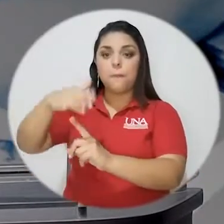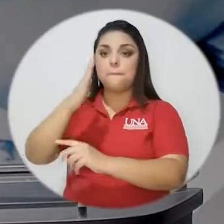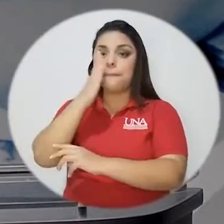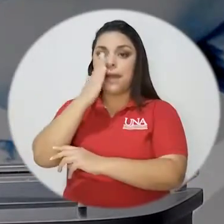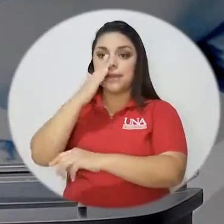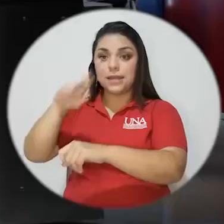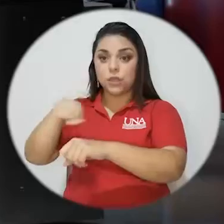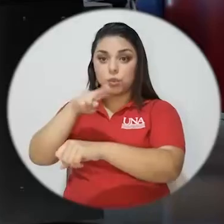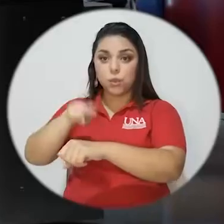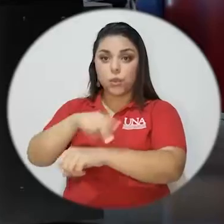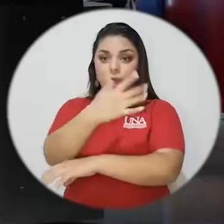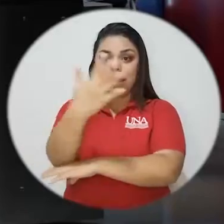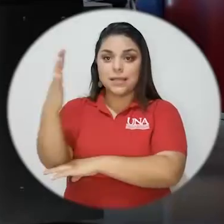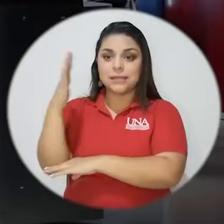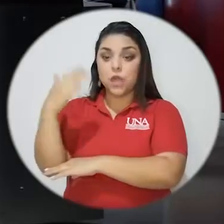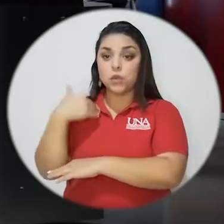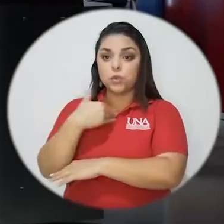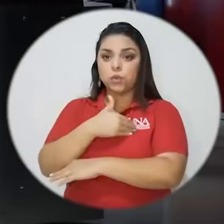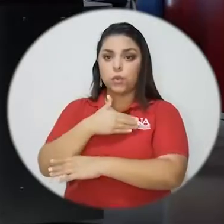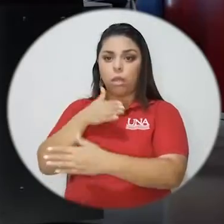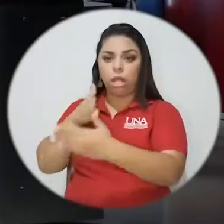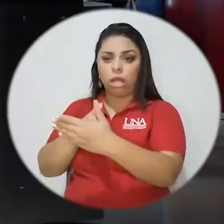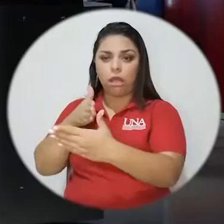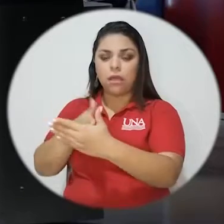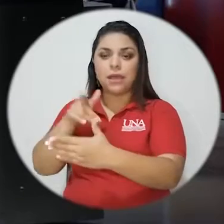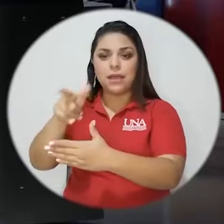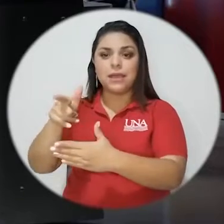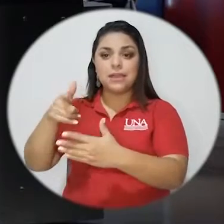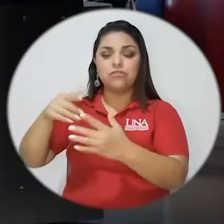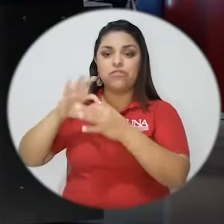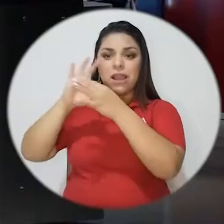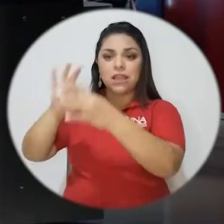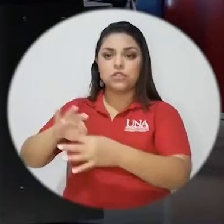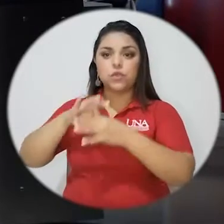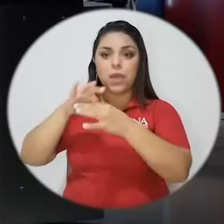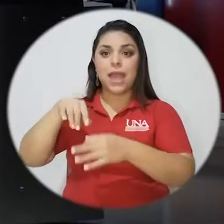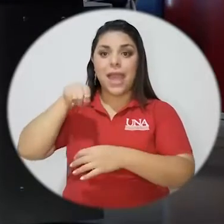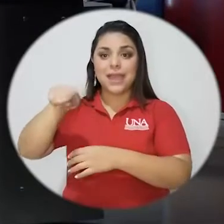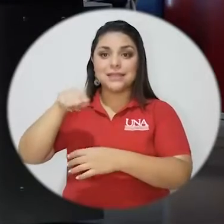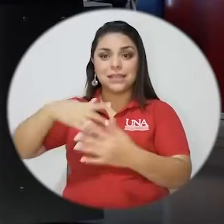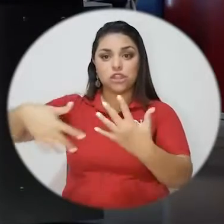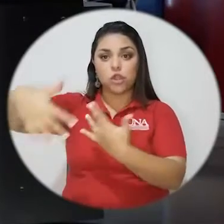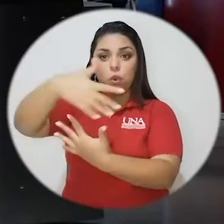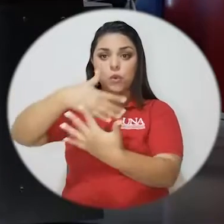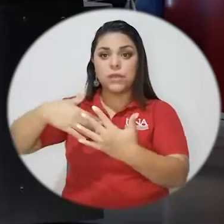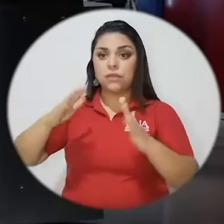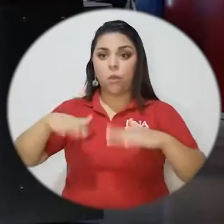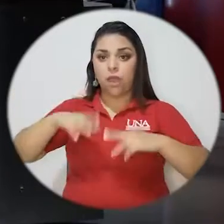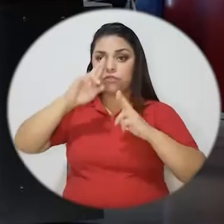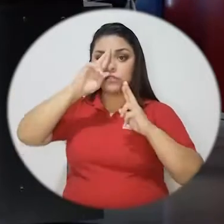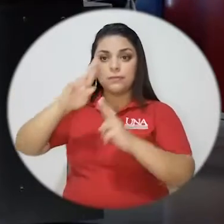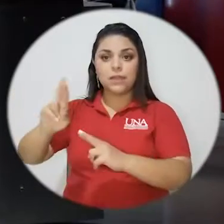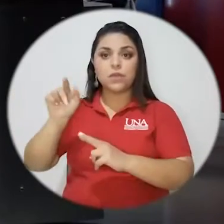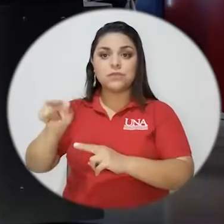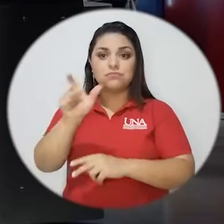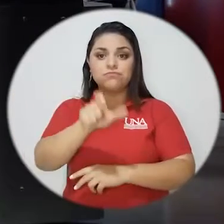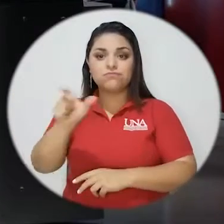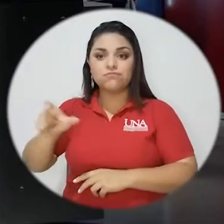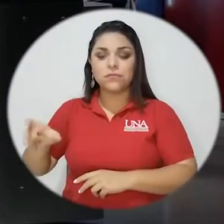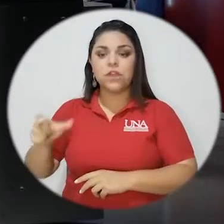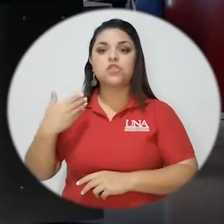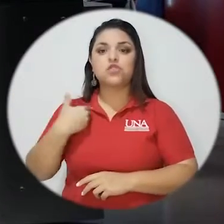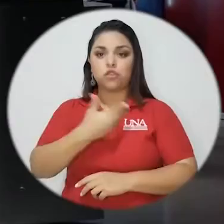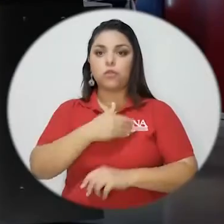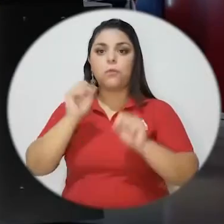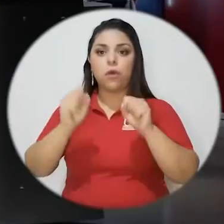naturaleza, nuestras relaciones con ese entorno, el respeto a todas las criaturas vivientes, pues simplemente nos vamos a